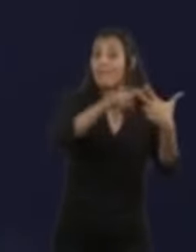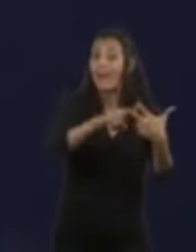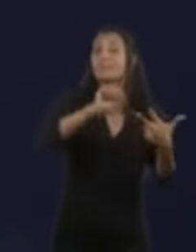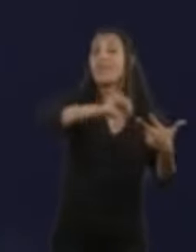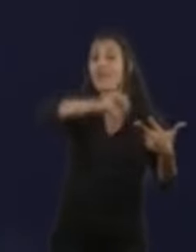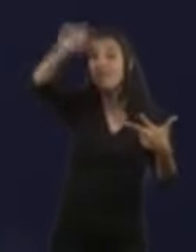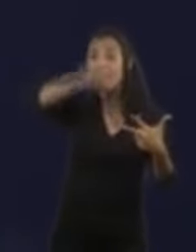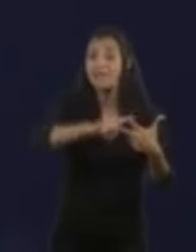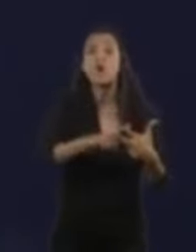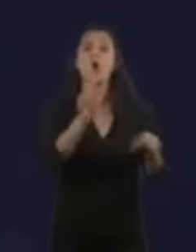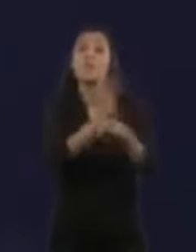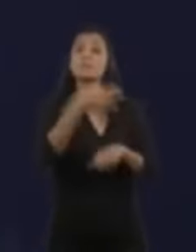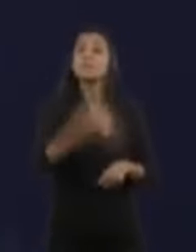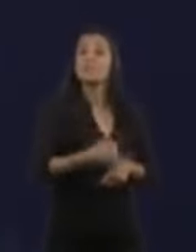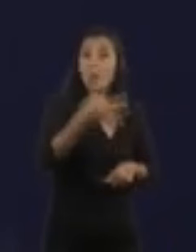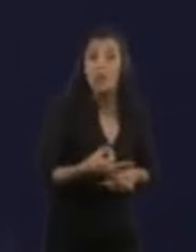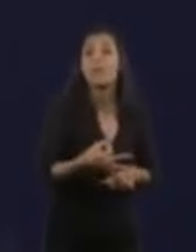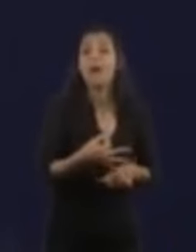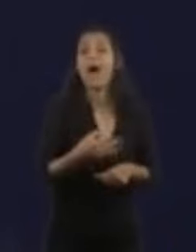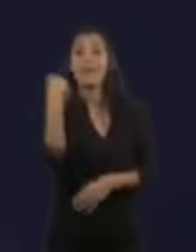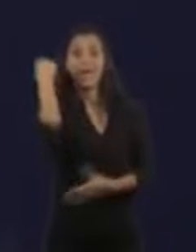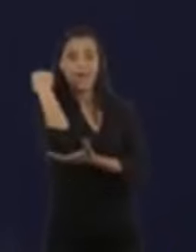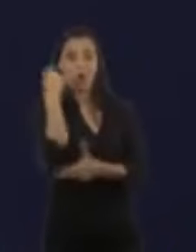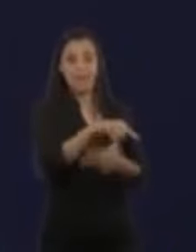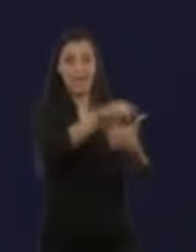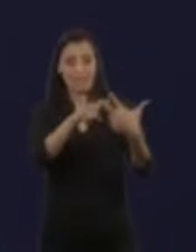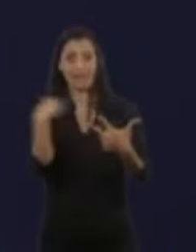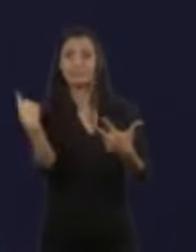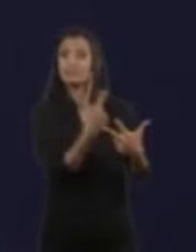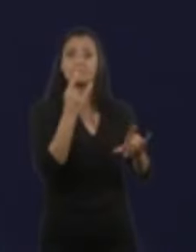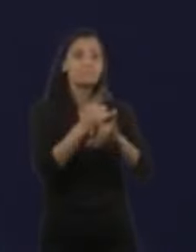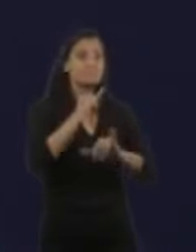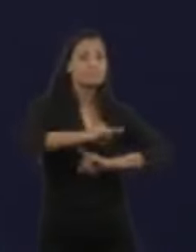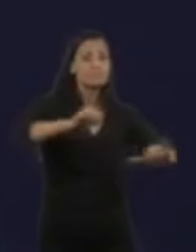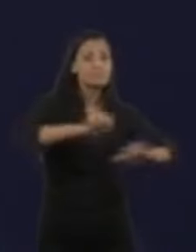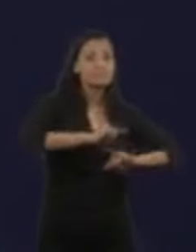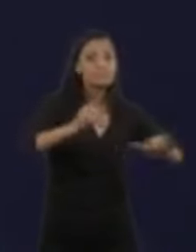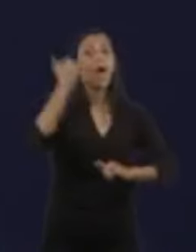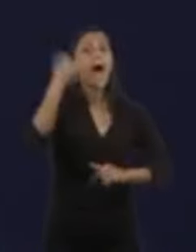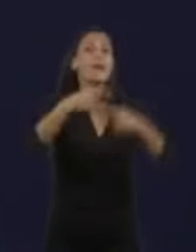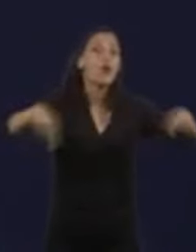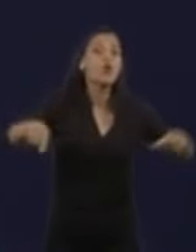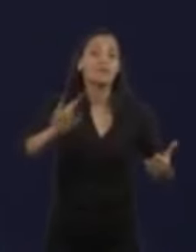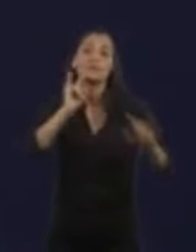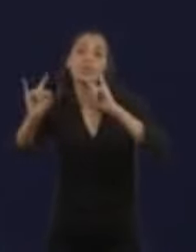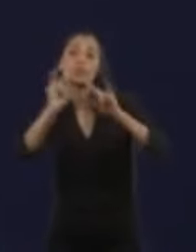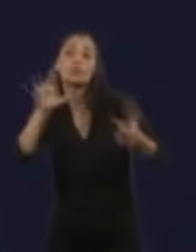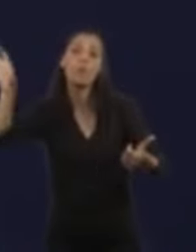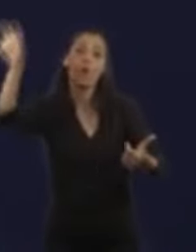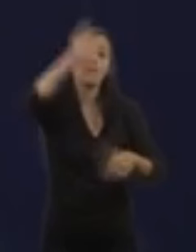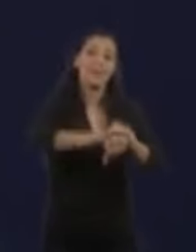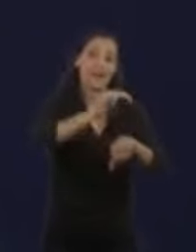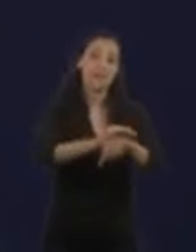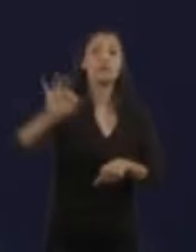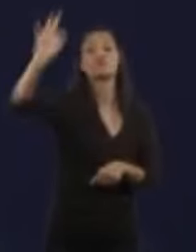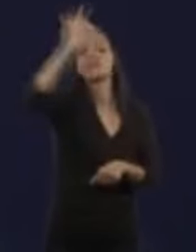nos compete a nosotros Porque por supuesto como en cada tema hay cuestiones que son de jurisdicción nacional y cuestiones que son de jurisdicciones